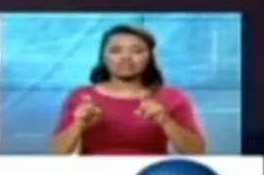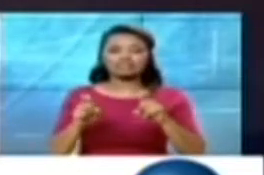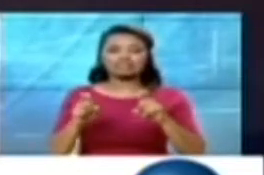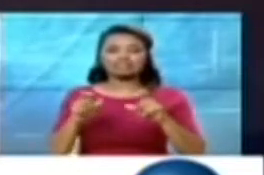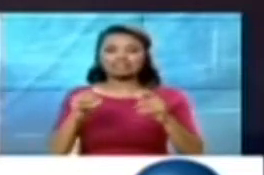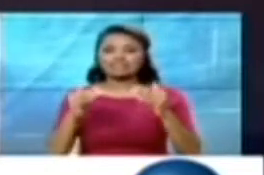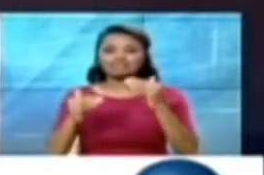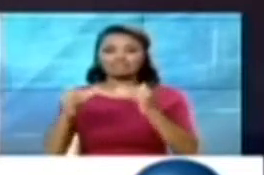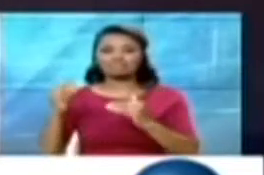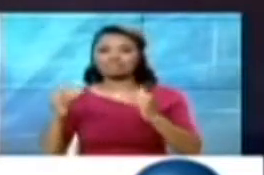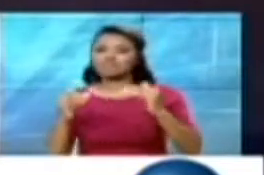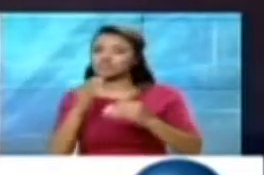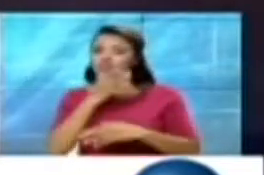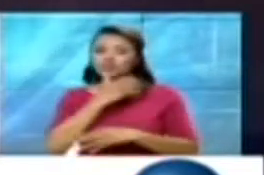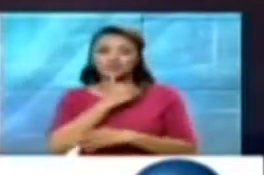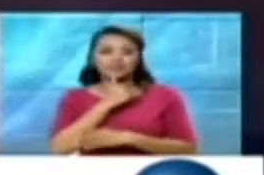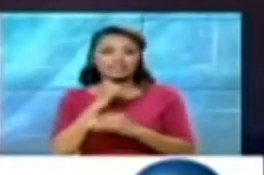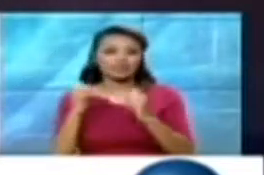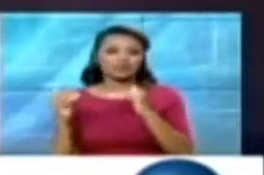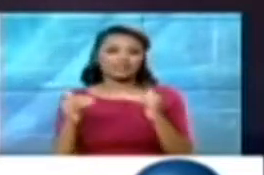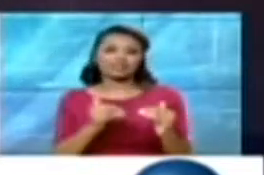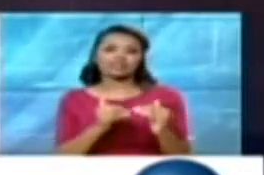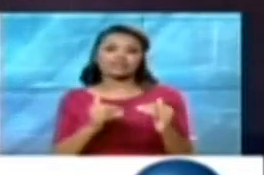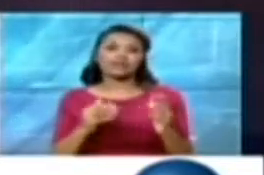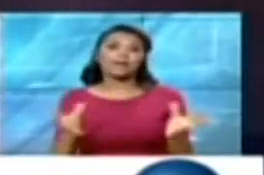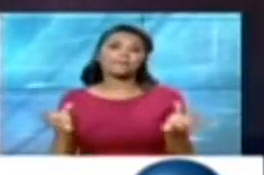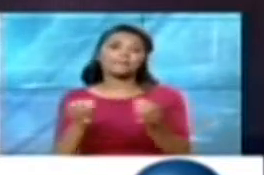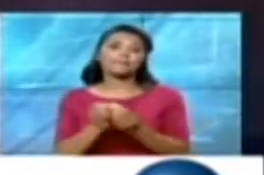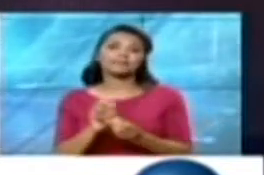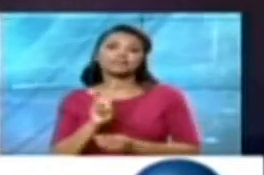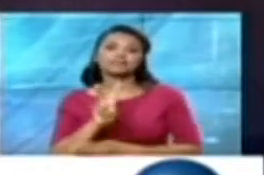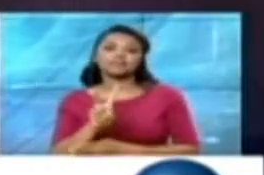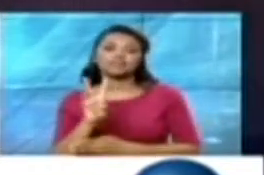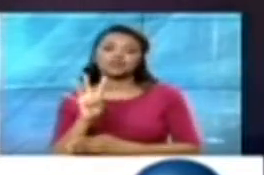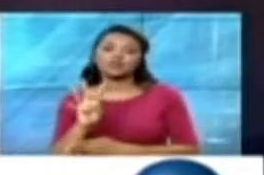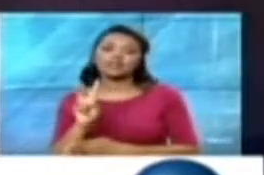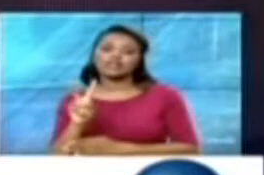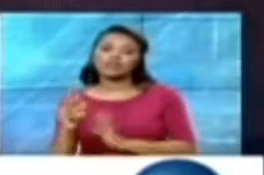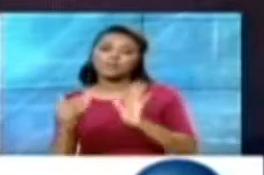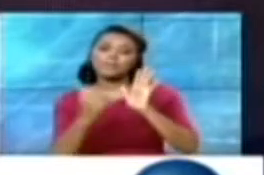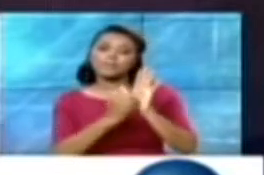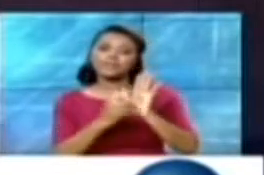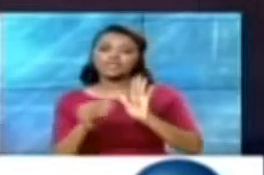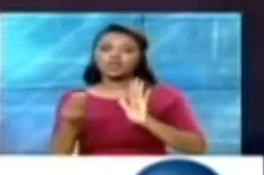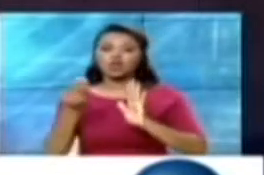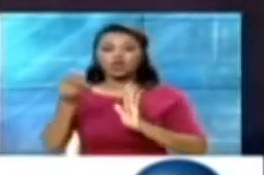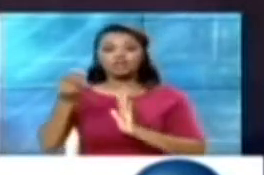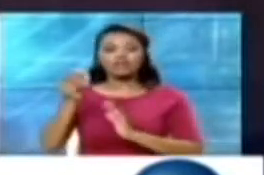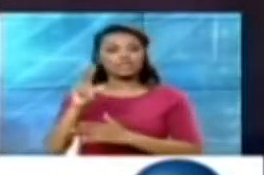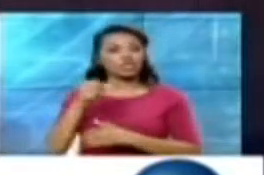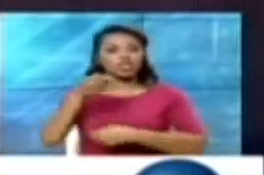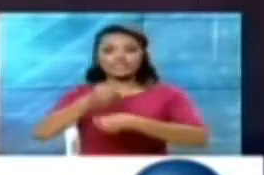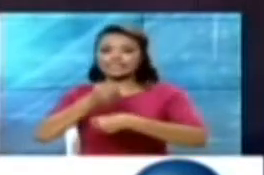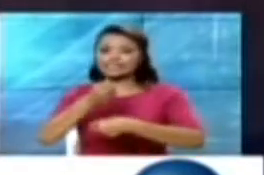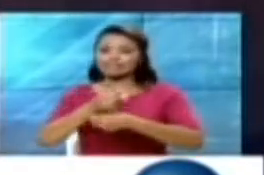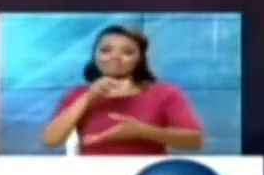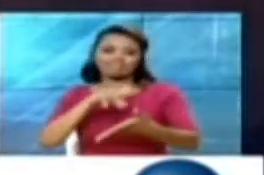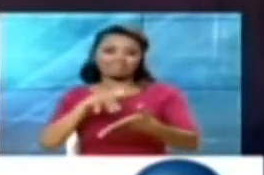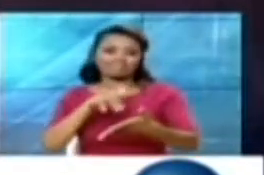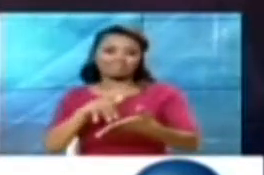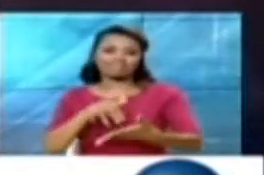que excluye a más de 242 mil jóvenes que no trabajan ni